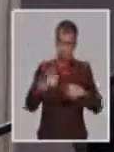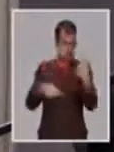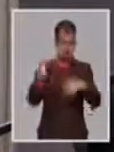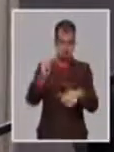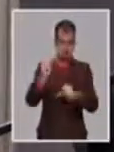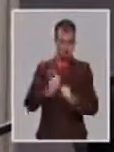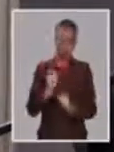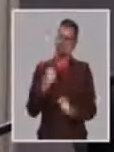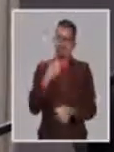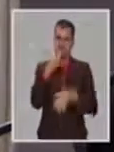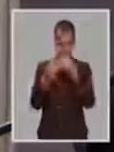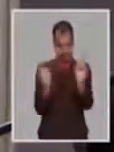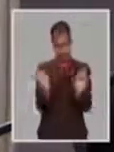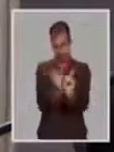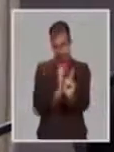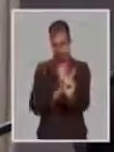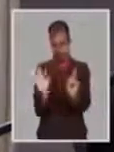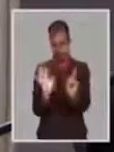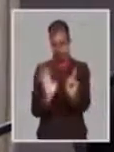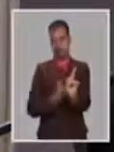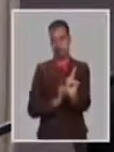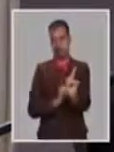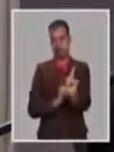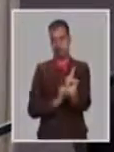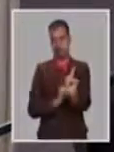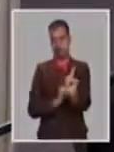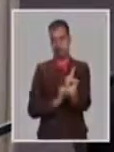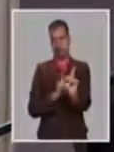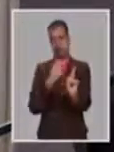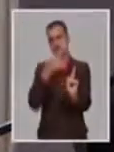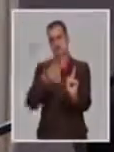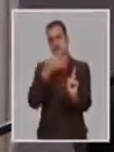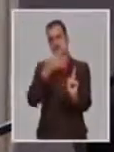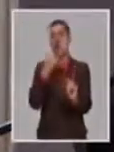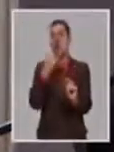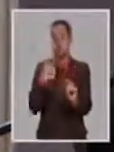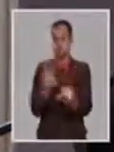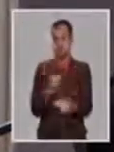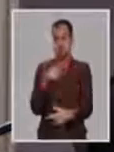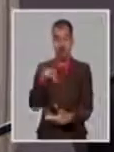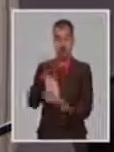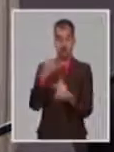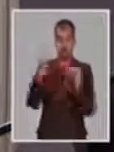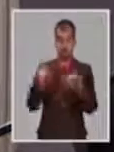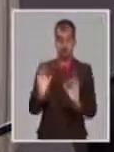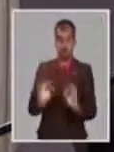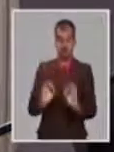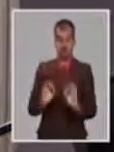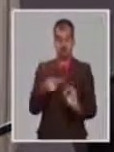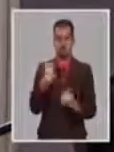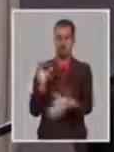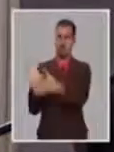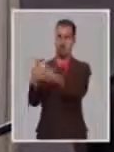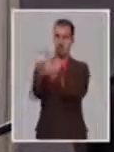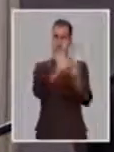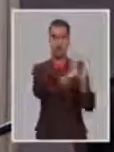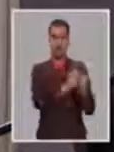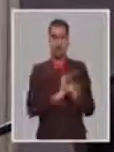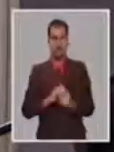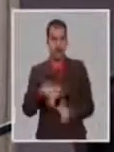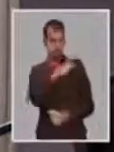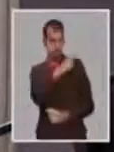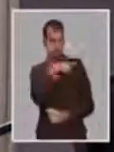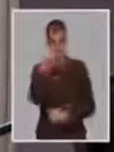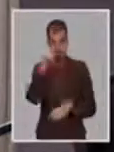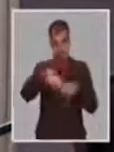ensayo. Yo solo quiero comentar cómo hemos articulado desde el centro promotor con todas las instituciones y